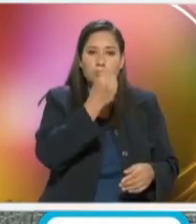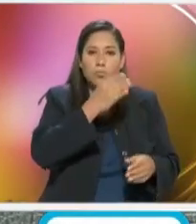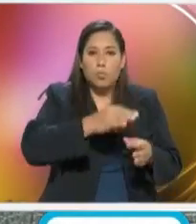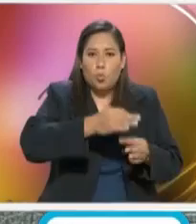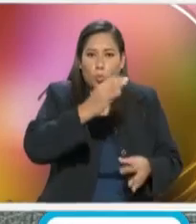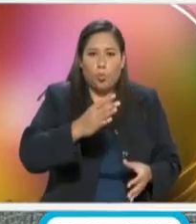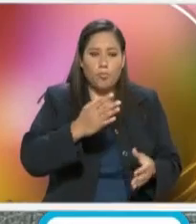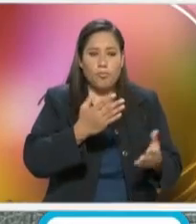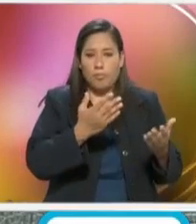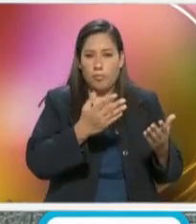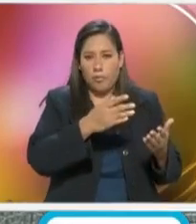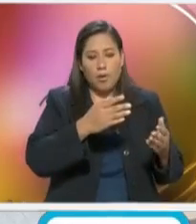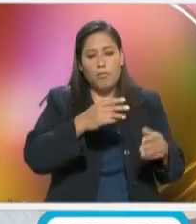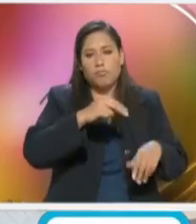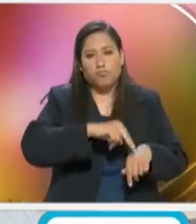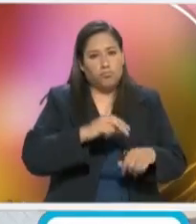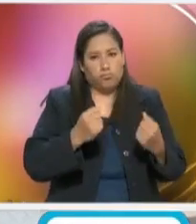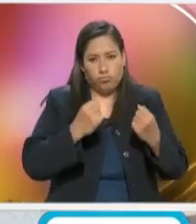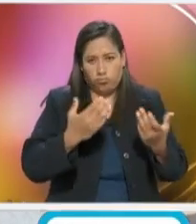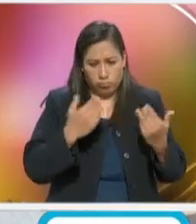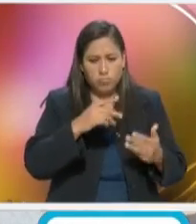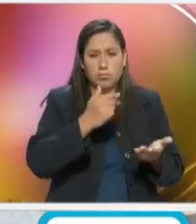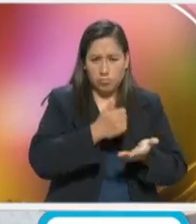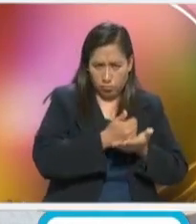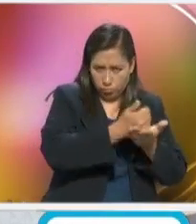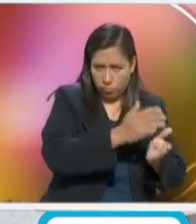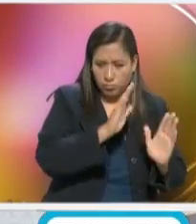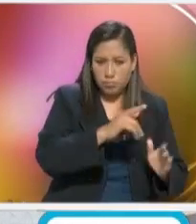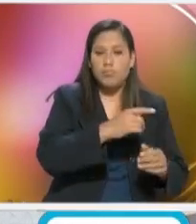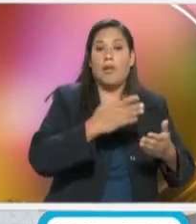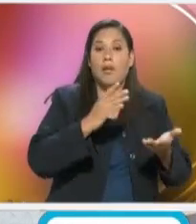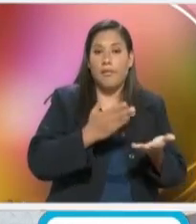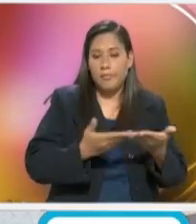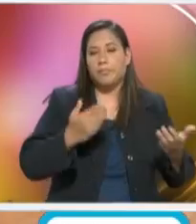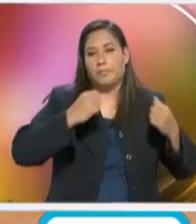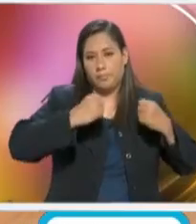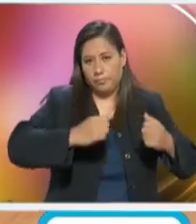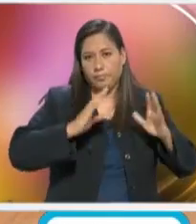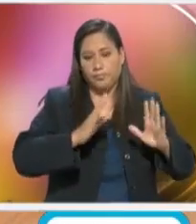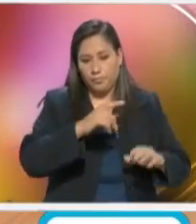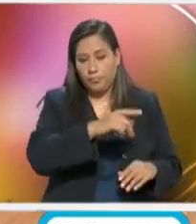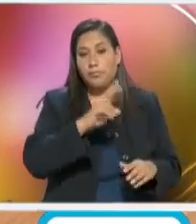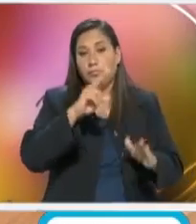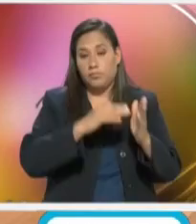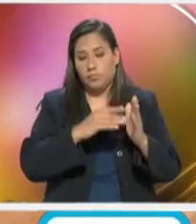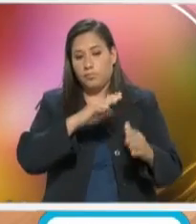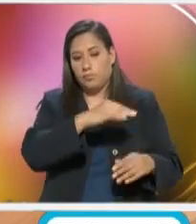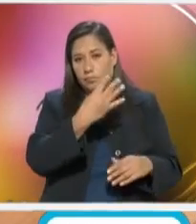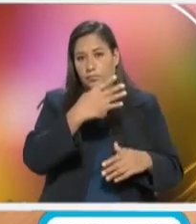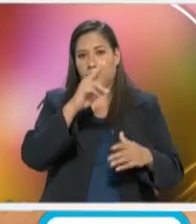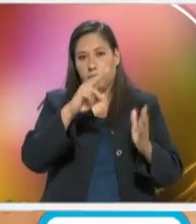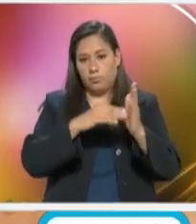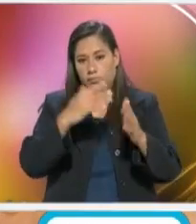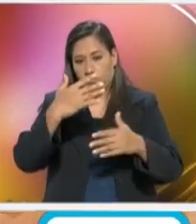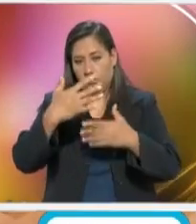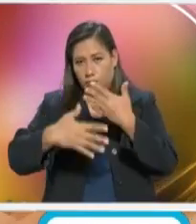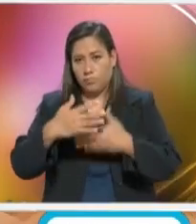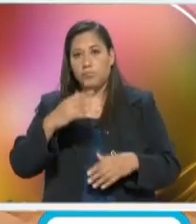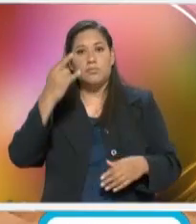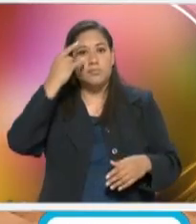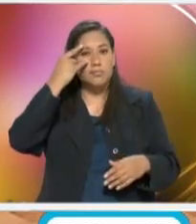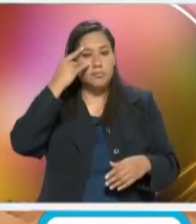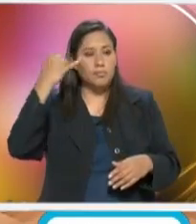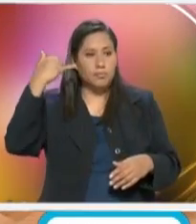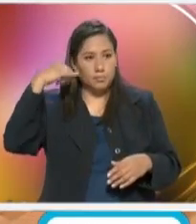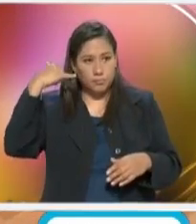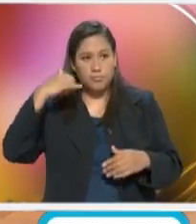infantil en 4 puntos, lo cual eso fue de 2014 a 2015 en los estados de Campeche y de